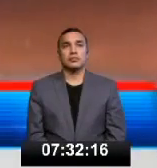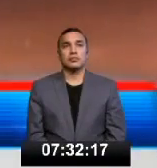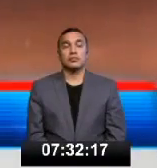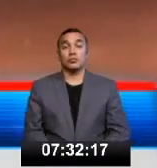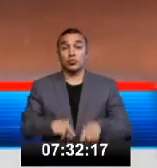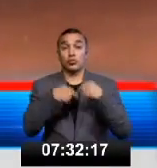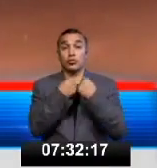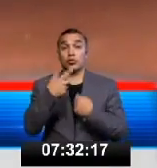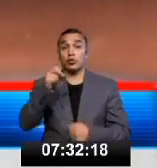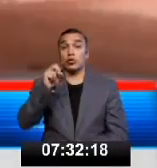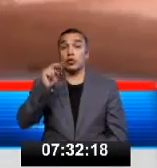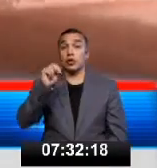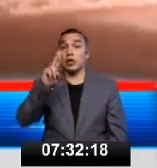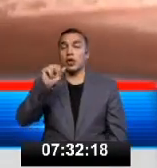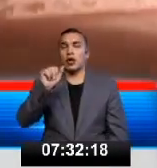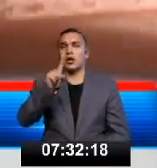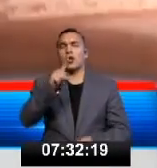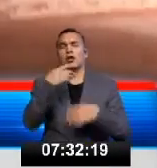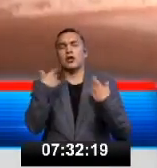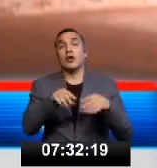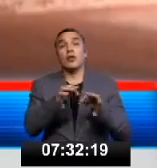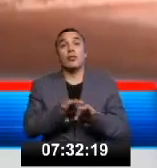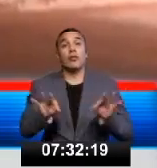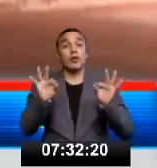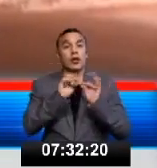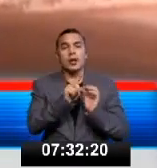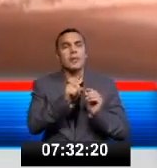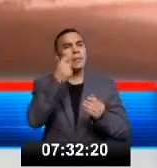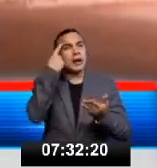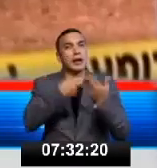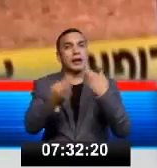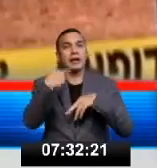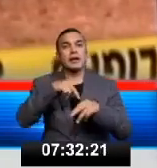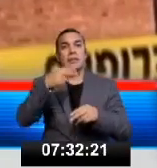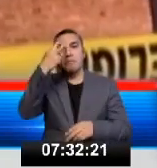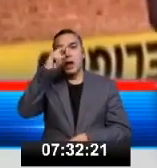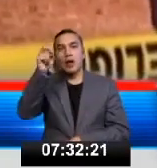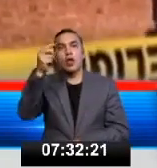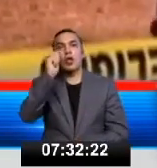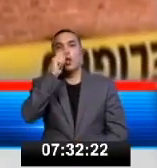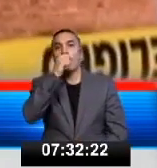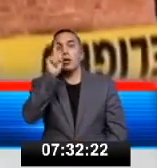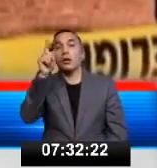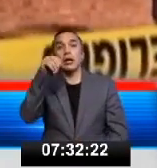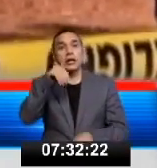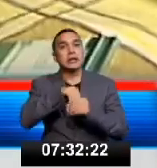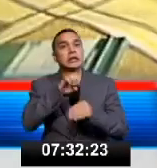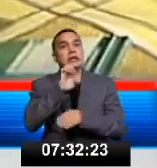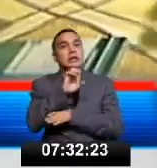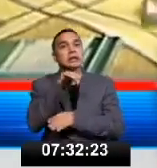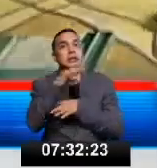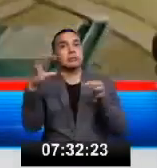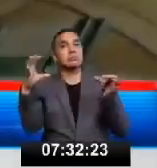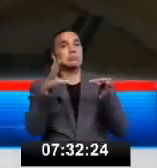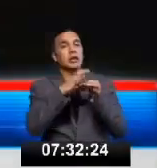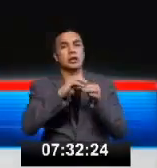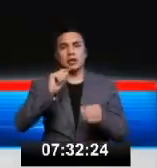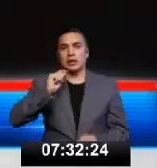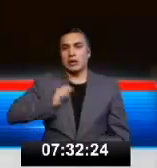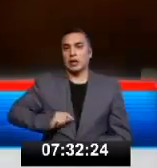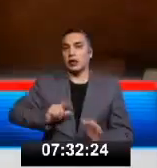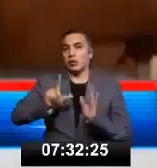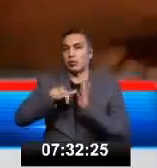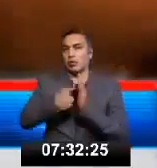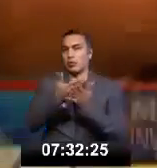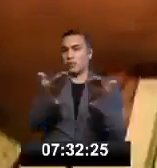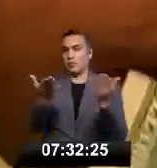Banda de los Choneros sería la pieza clave para las operaciones del cártel de Sinaloa en Ecuador. Los detalles en